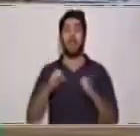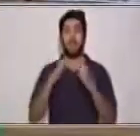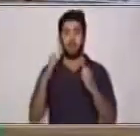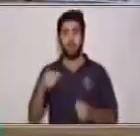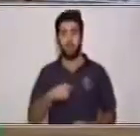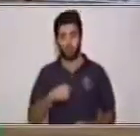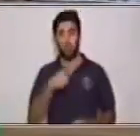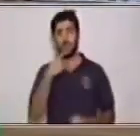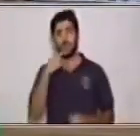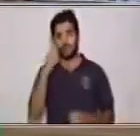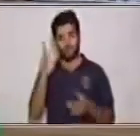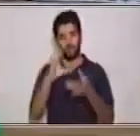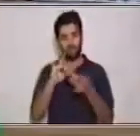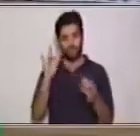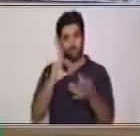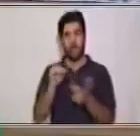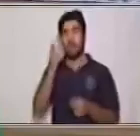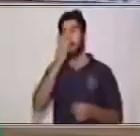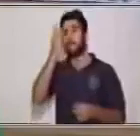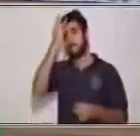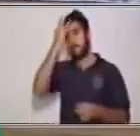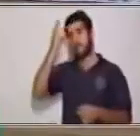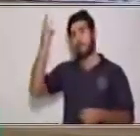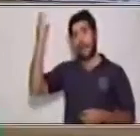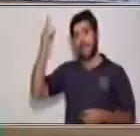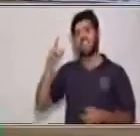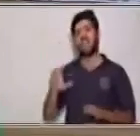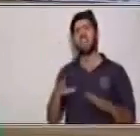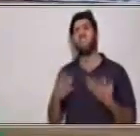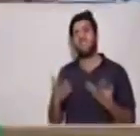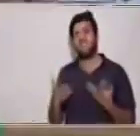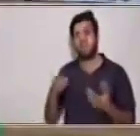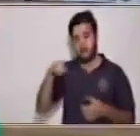comentaba, la mitología maya